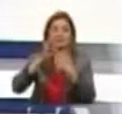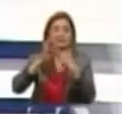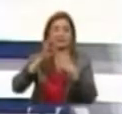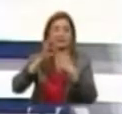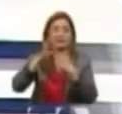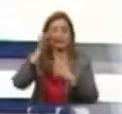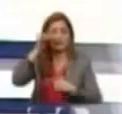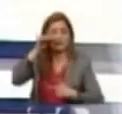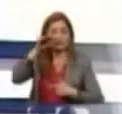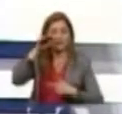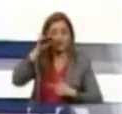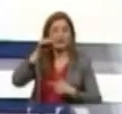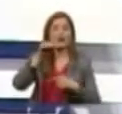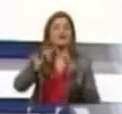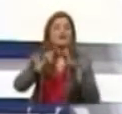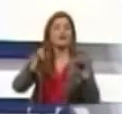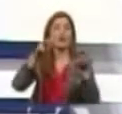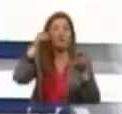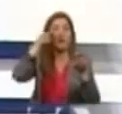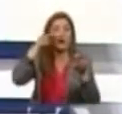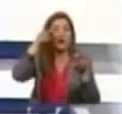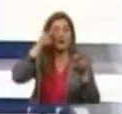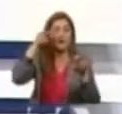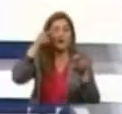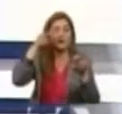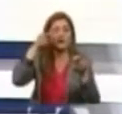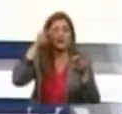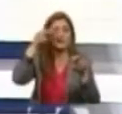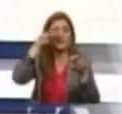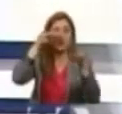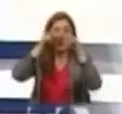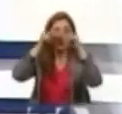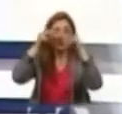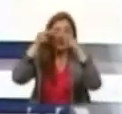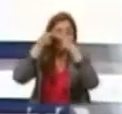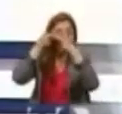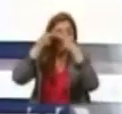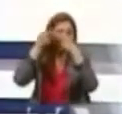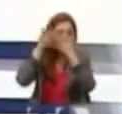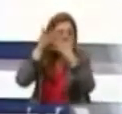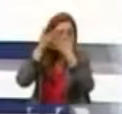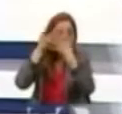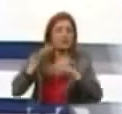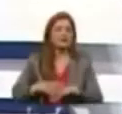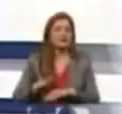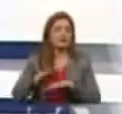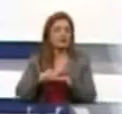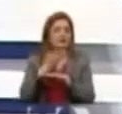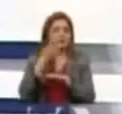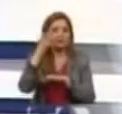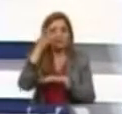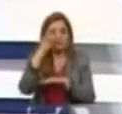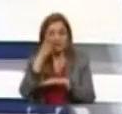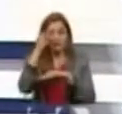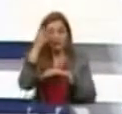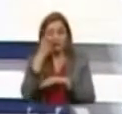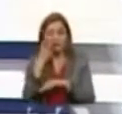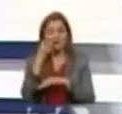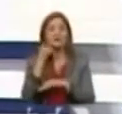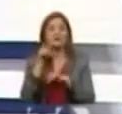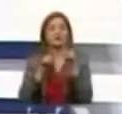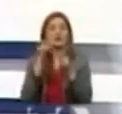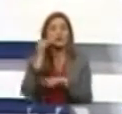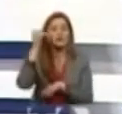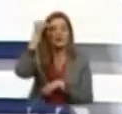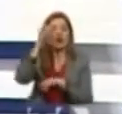y ocurre cuando el lente natural de los ojos, llamado cristalino, se nubla. Esta es una de las principales causas de pérdida de la vista en personas mayores